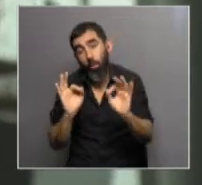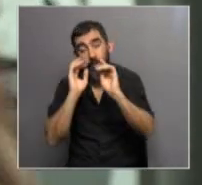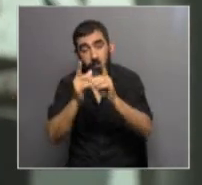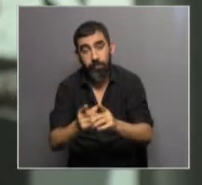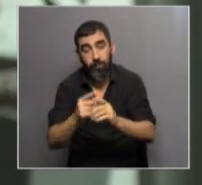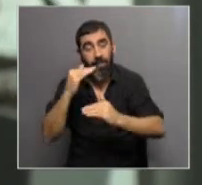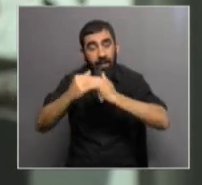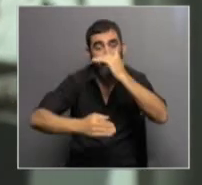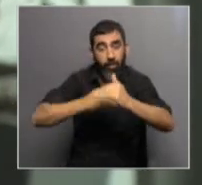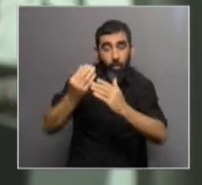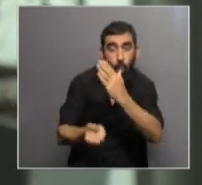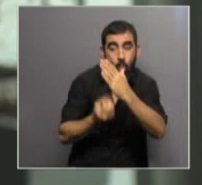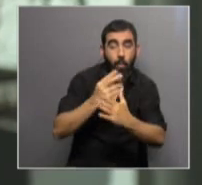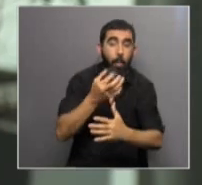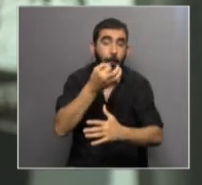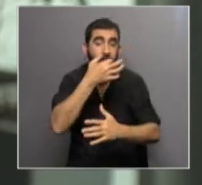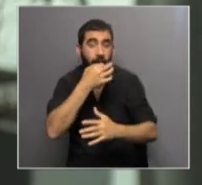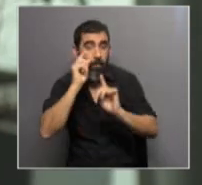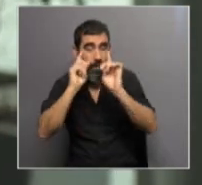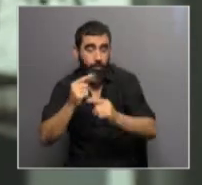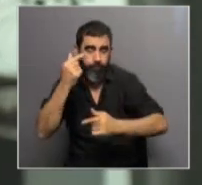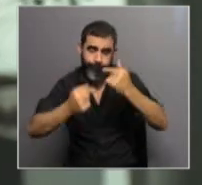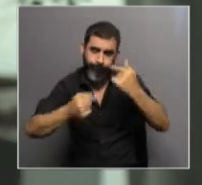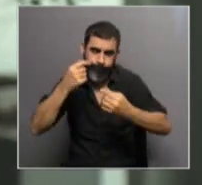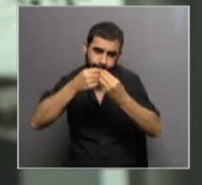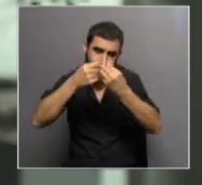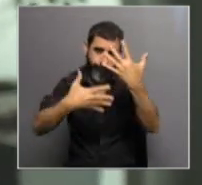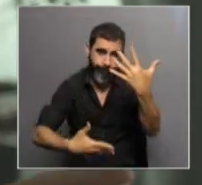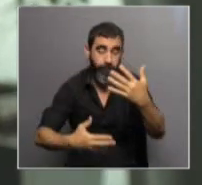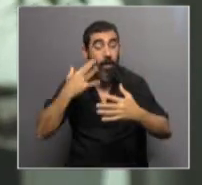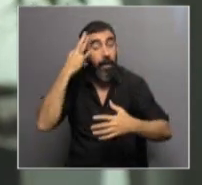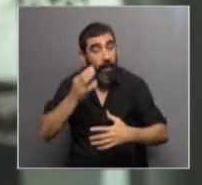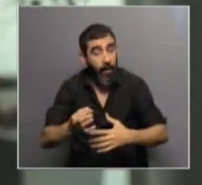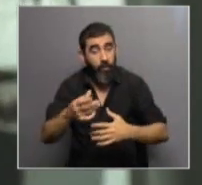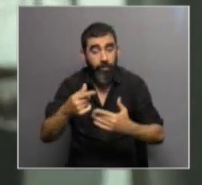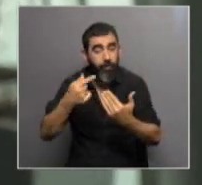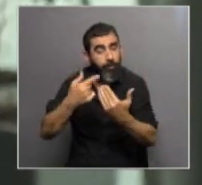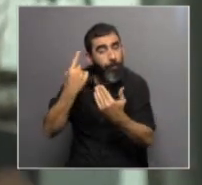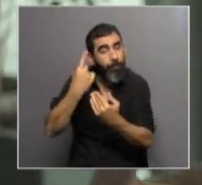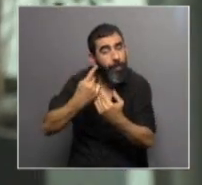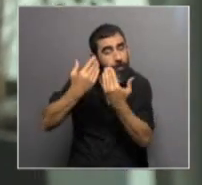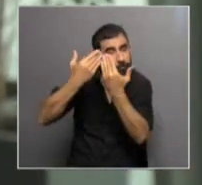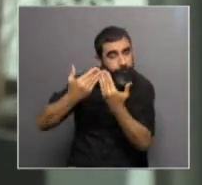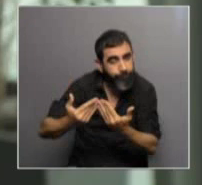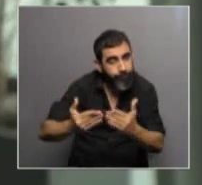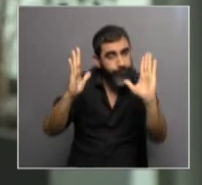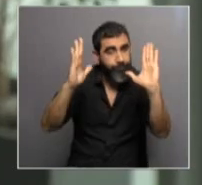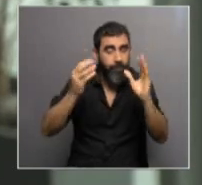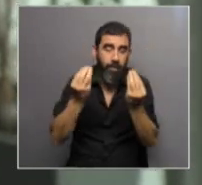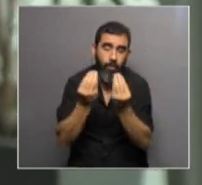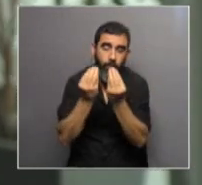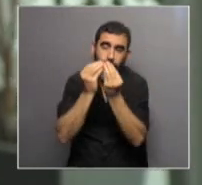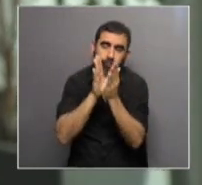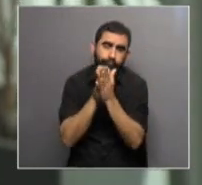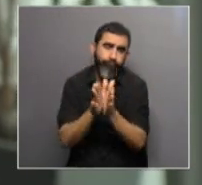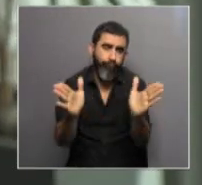desarrollo de nuevos fármacos etcétera entonces creo que es como el puntapié de una ventana que se